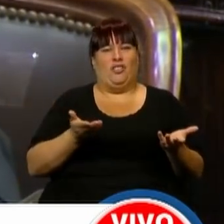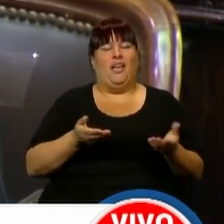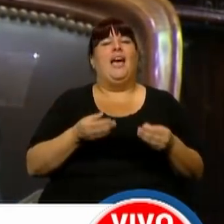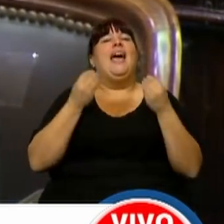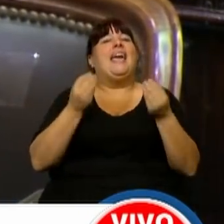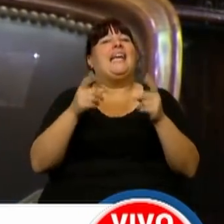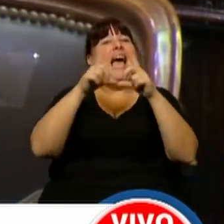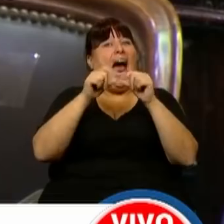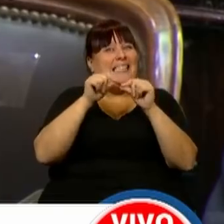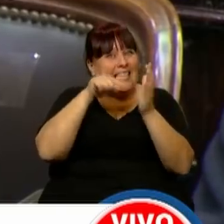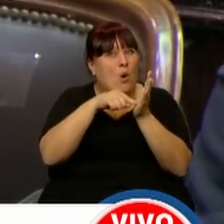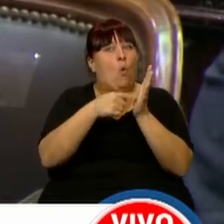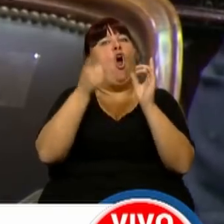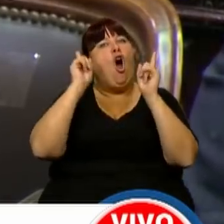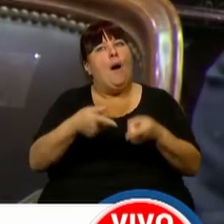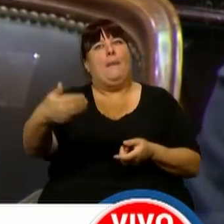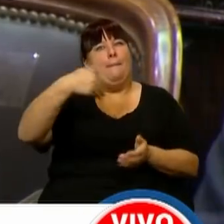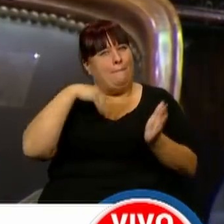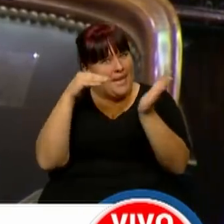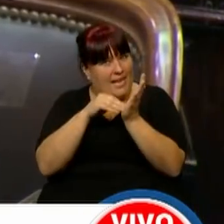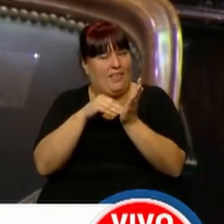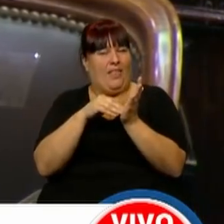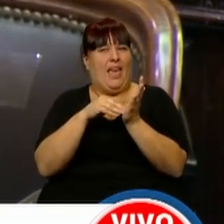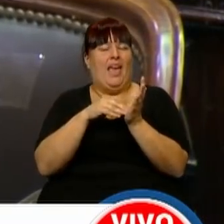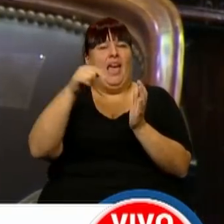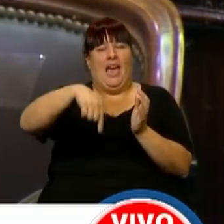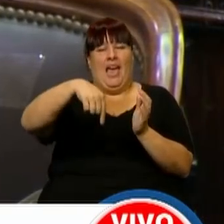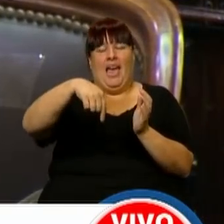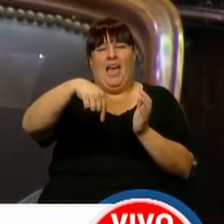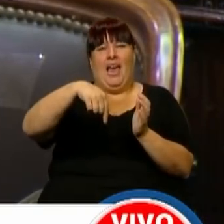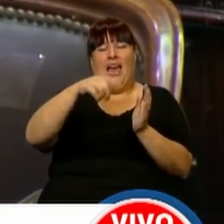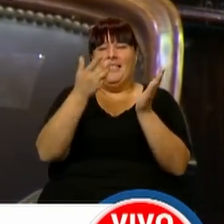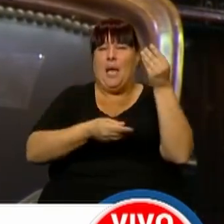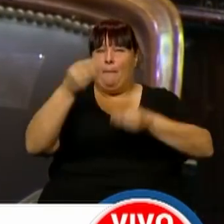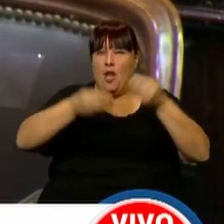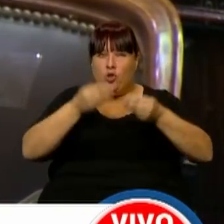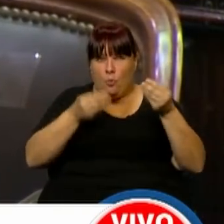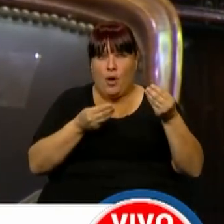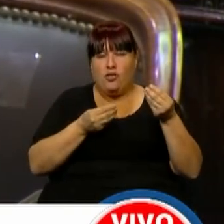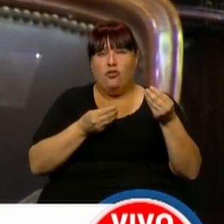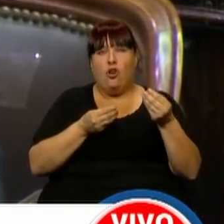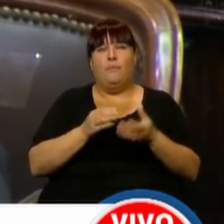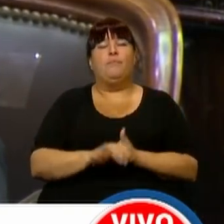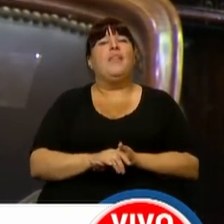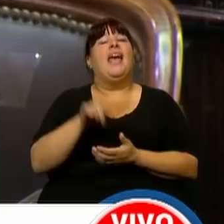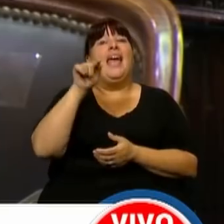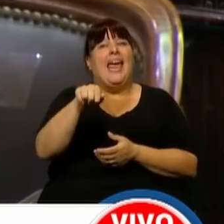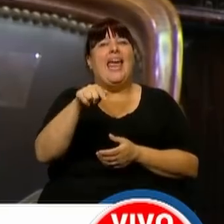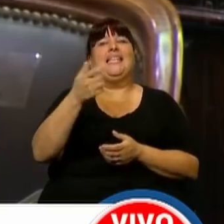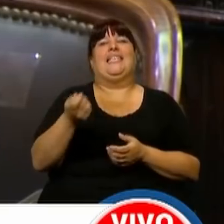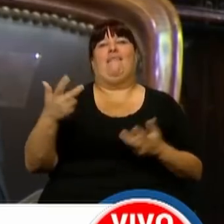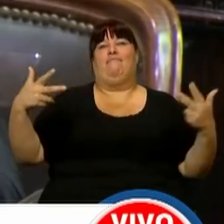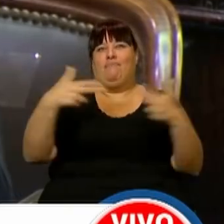está haciendo el artículo de excepción, que otra vez nos piden acá en este presupuesto, es que esos ajustes